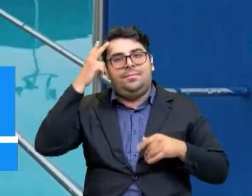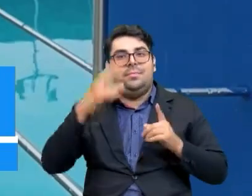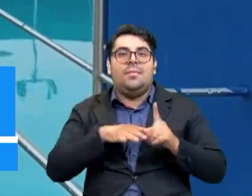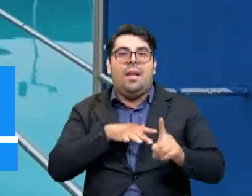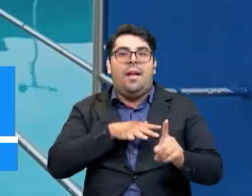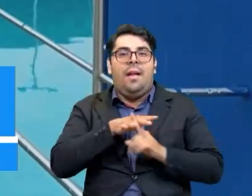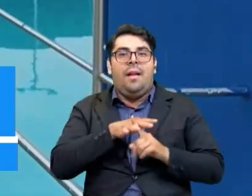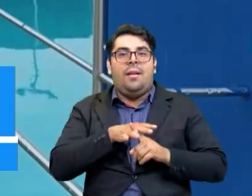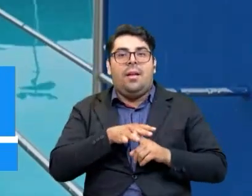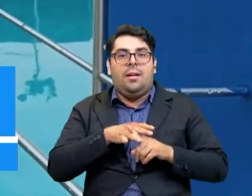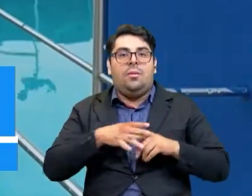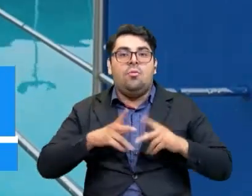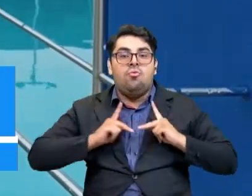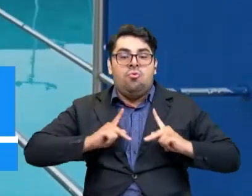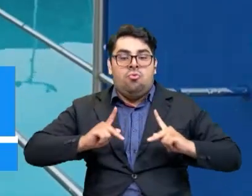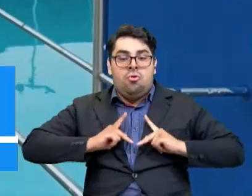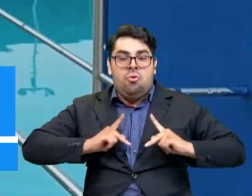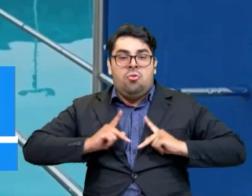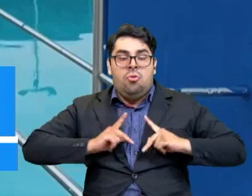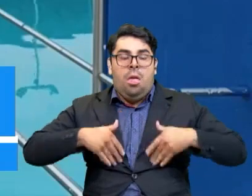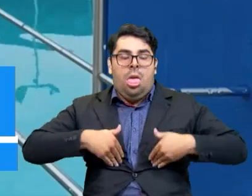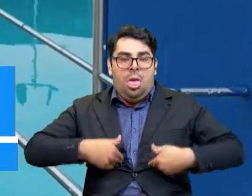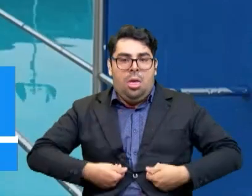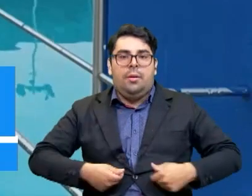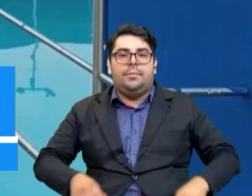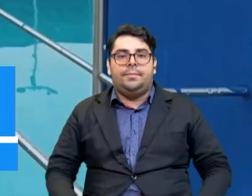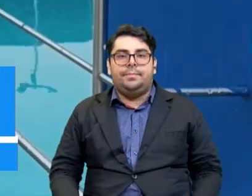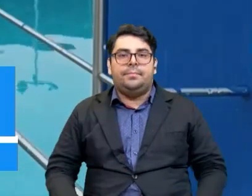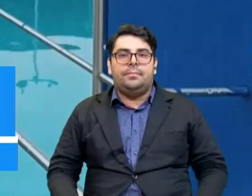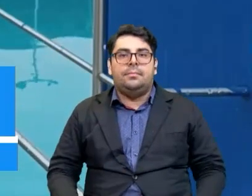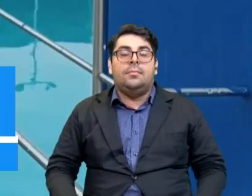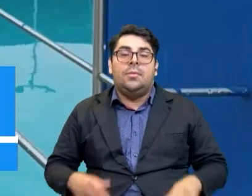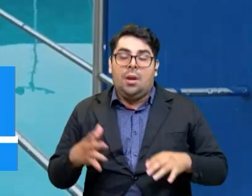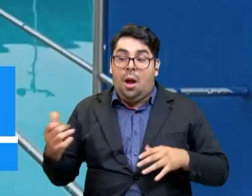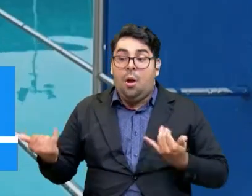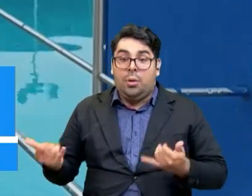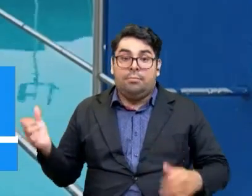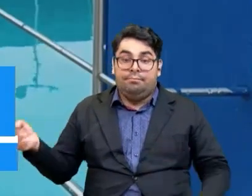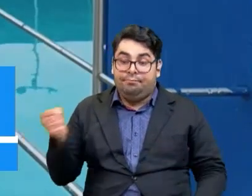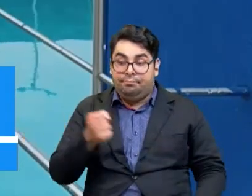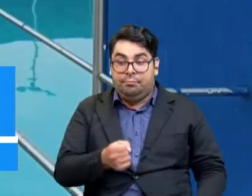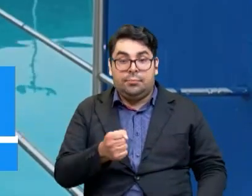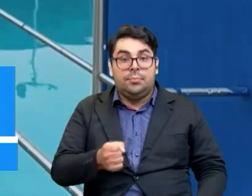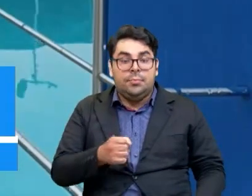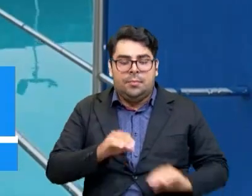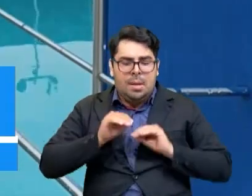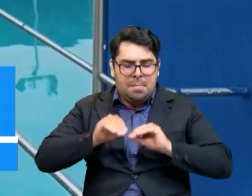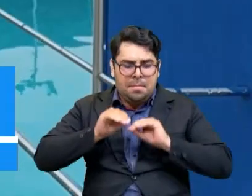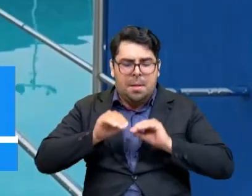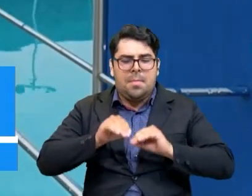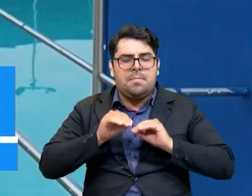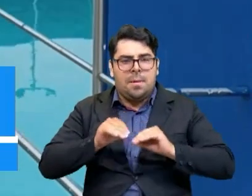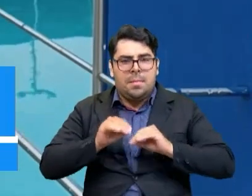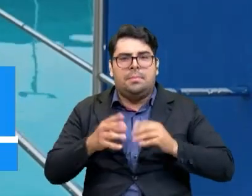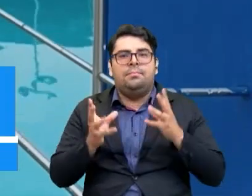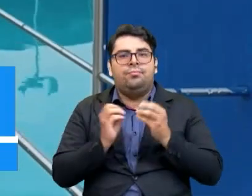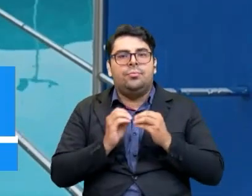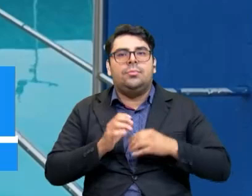la resistencia pulmonar. Entonces el hecho de tener un preparador físico y que sean pues rutinas que